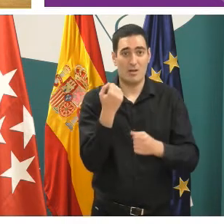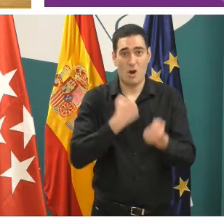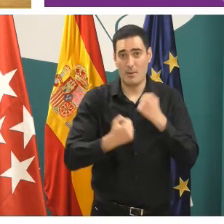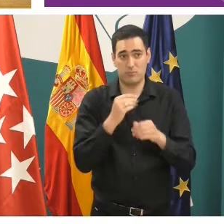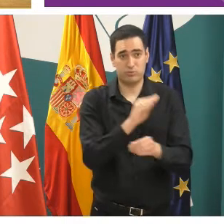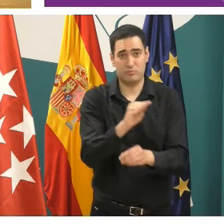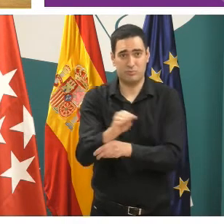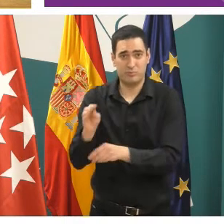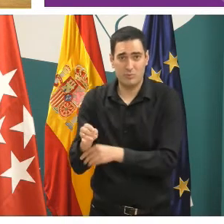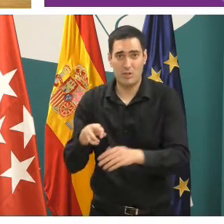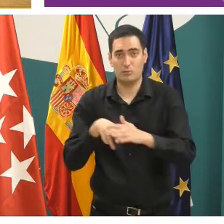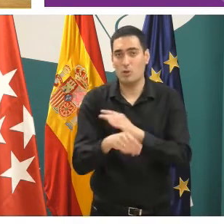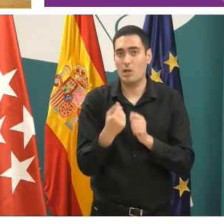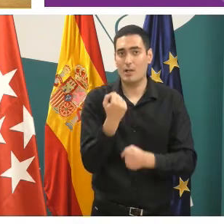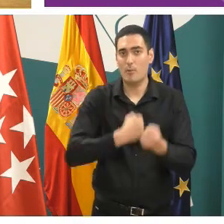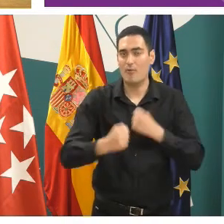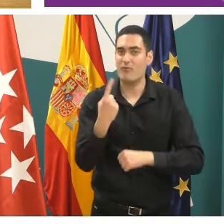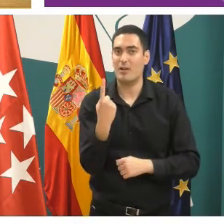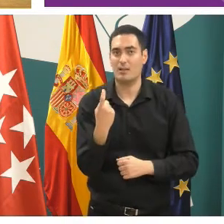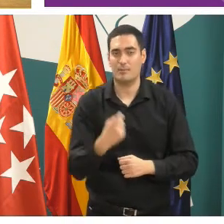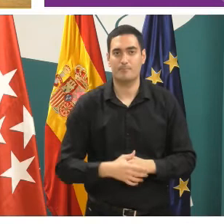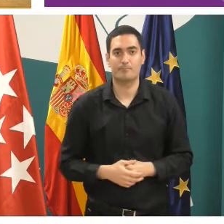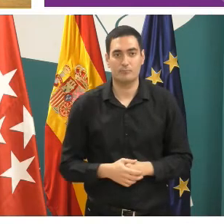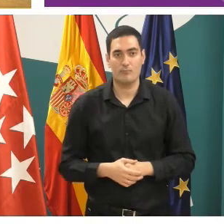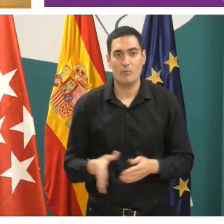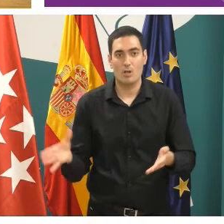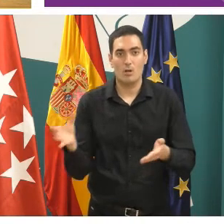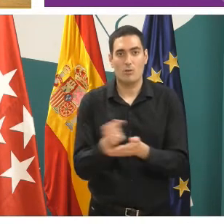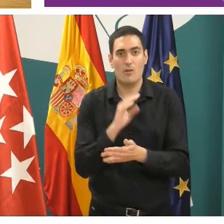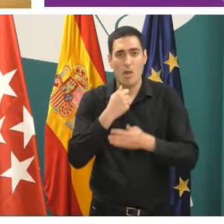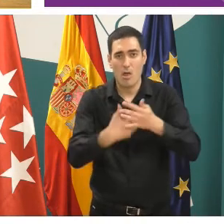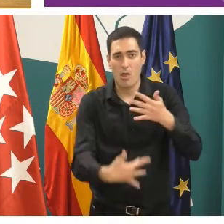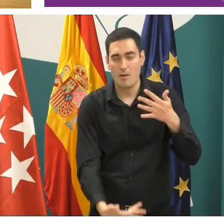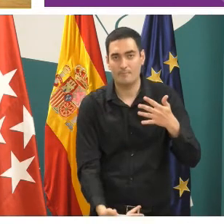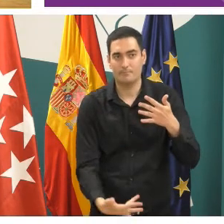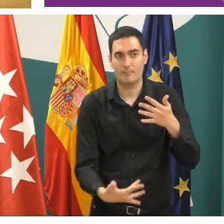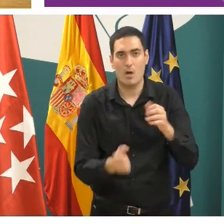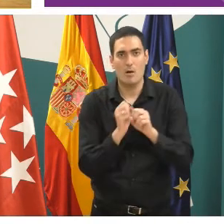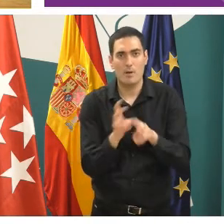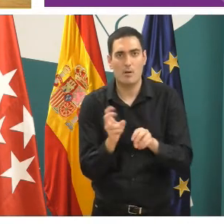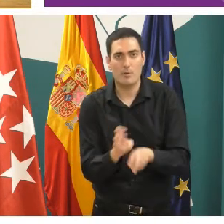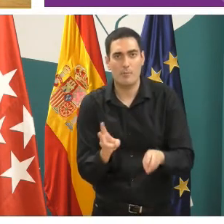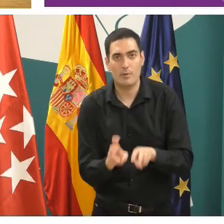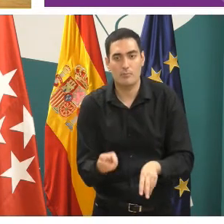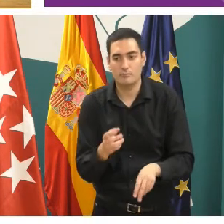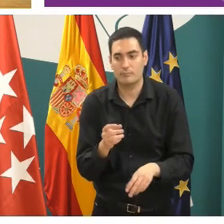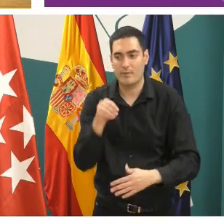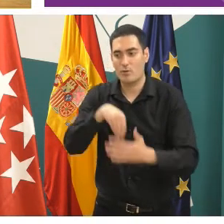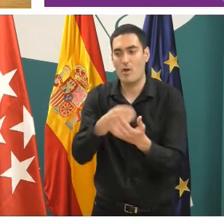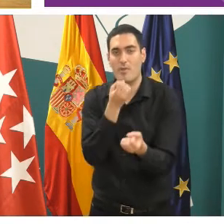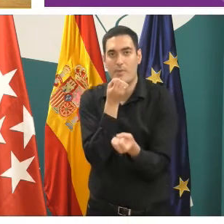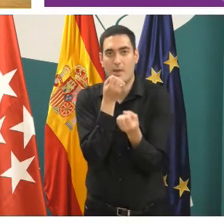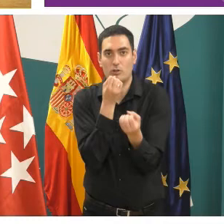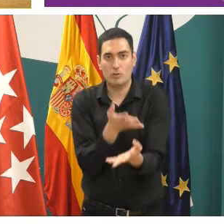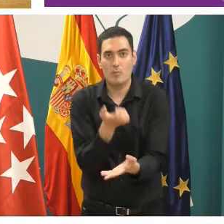también, de recursos económicos. Todo esto se agrava, ¿no?, en lo que significa pues, un diagnóstico como este